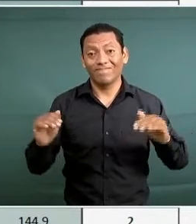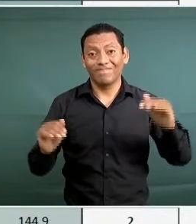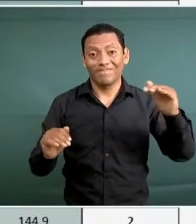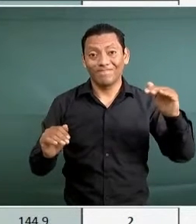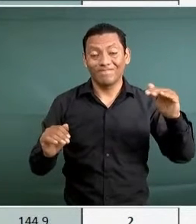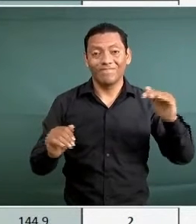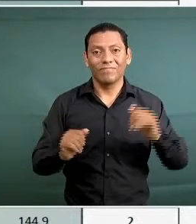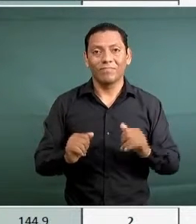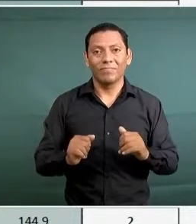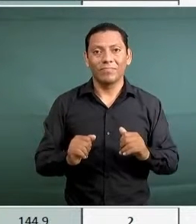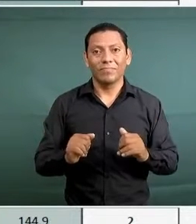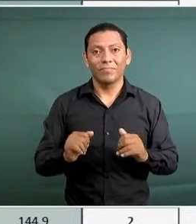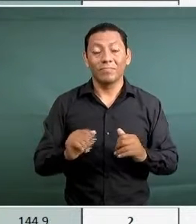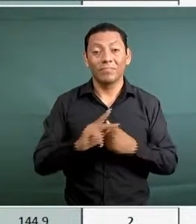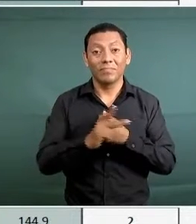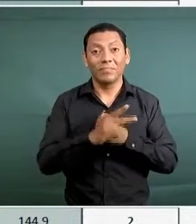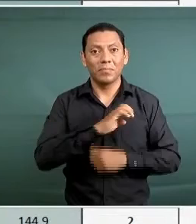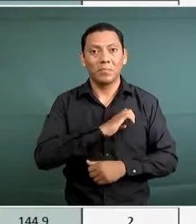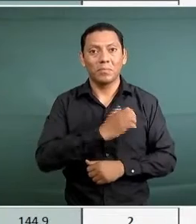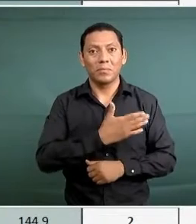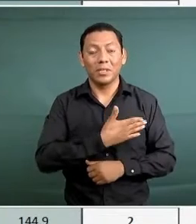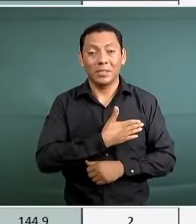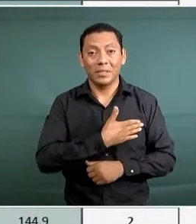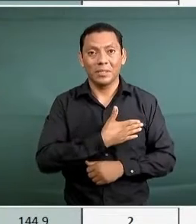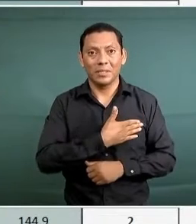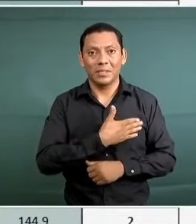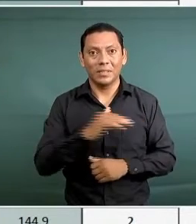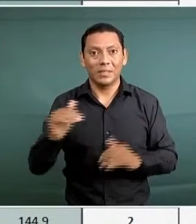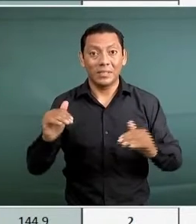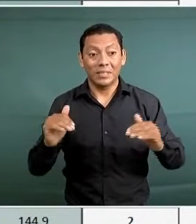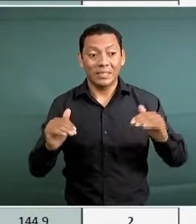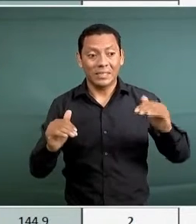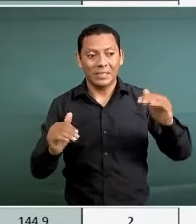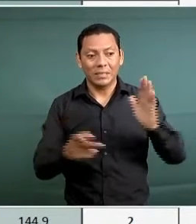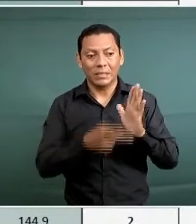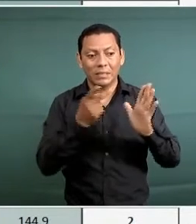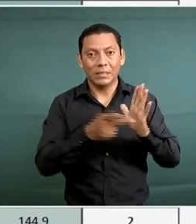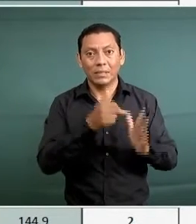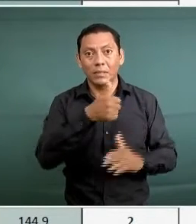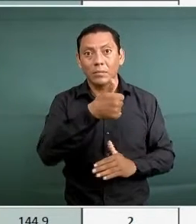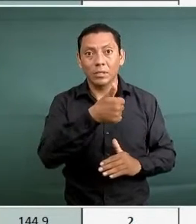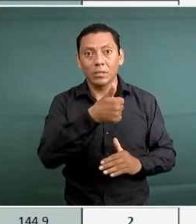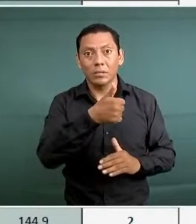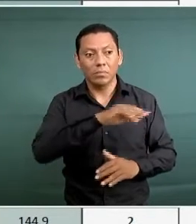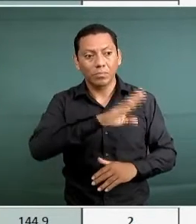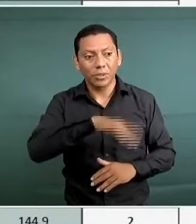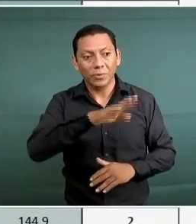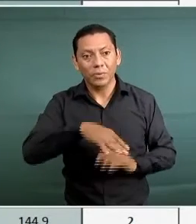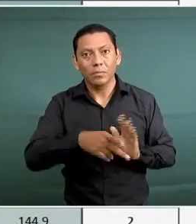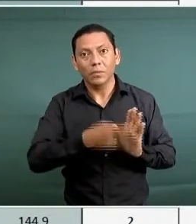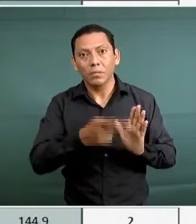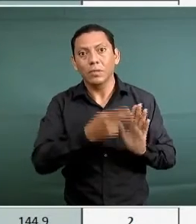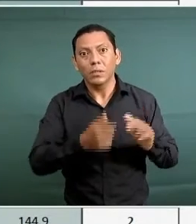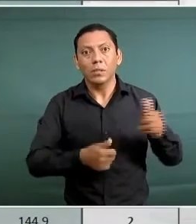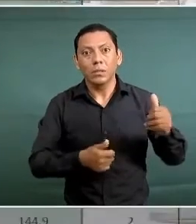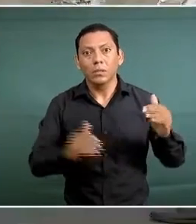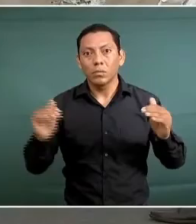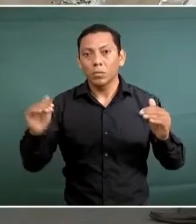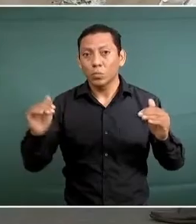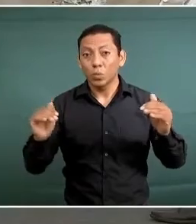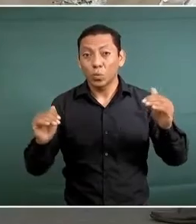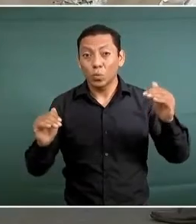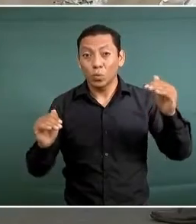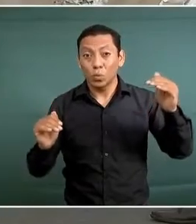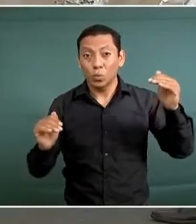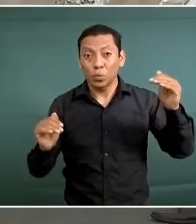España seis veces más fallecidos que